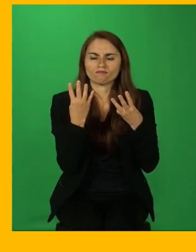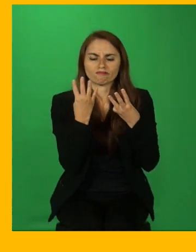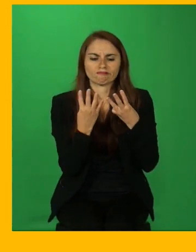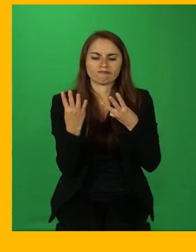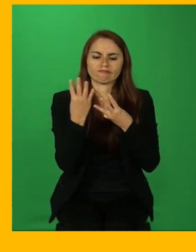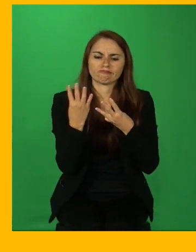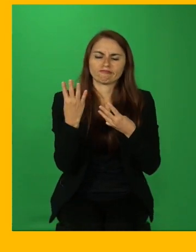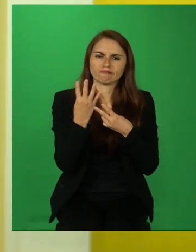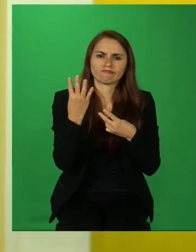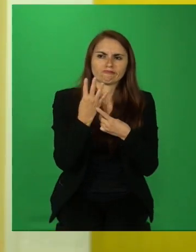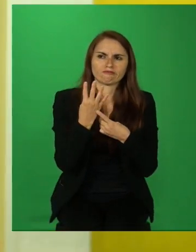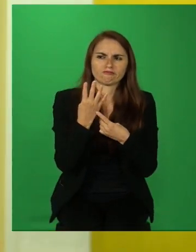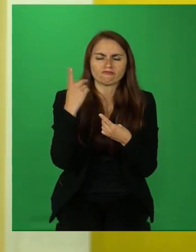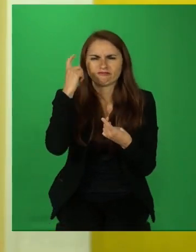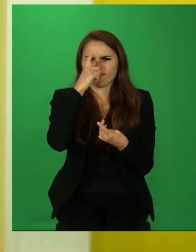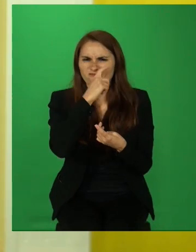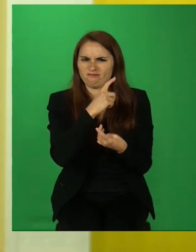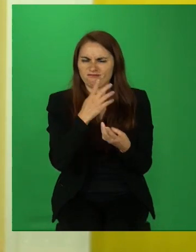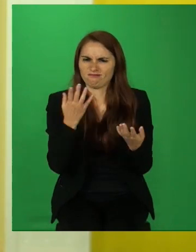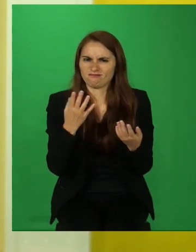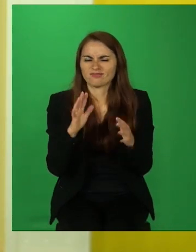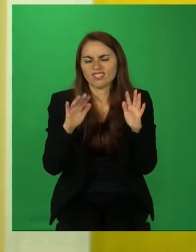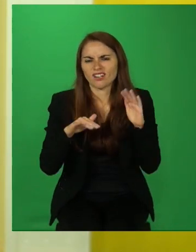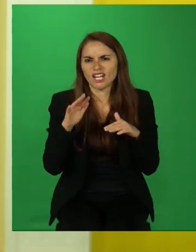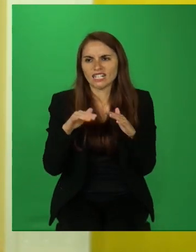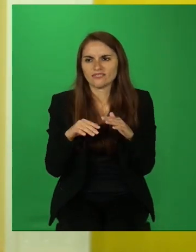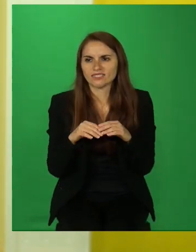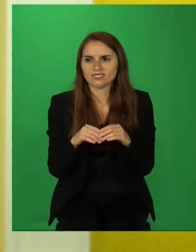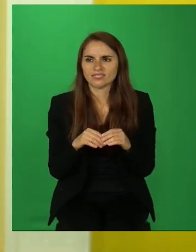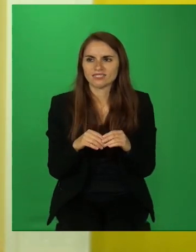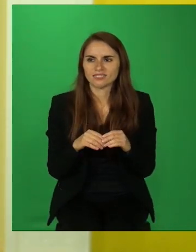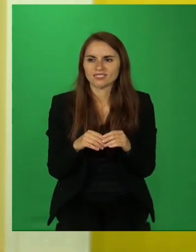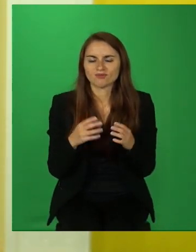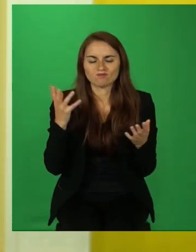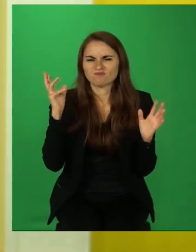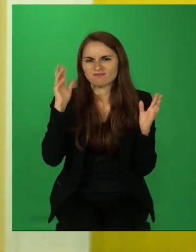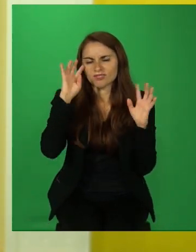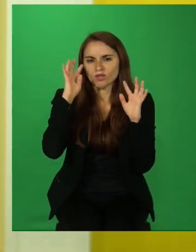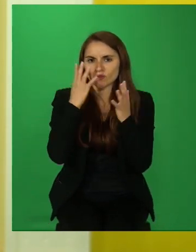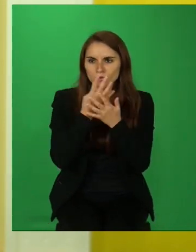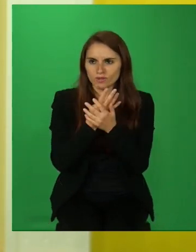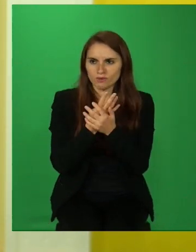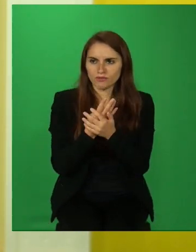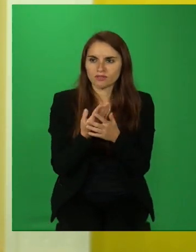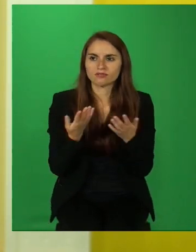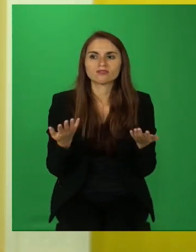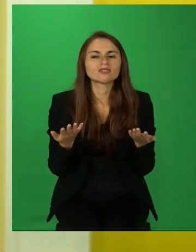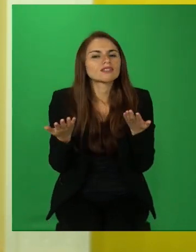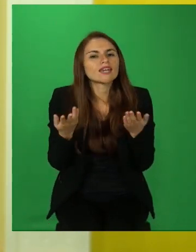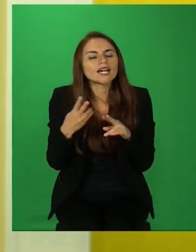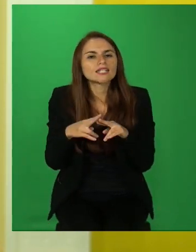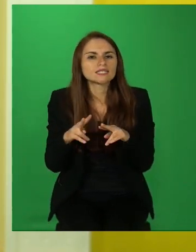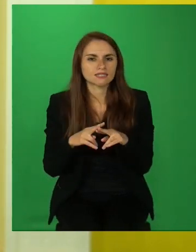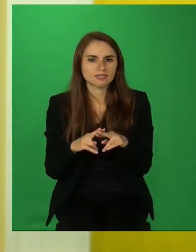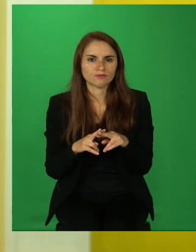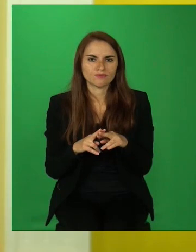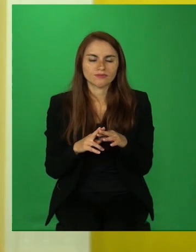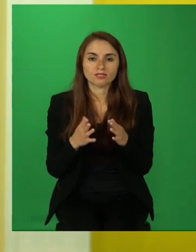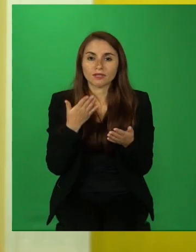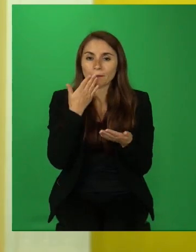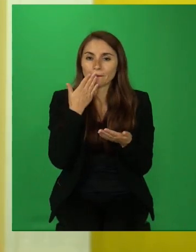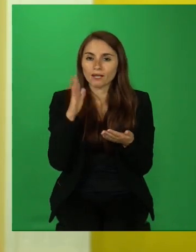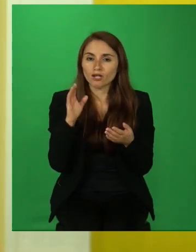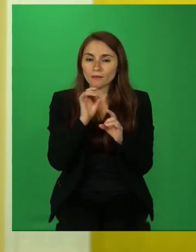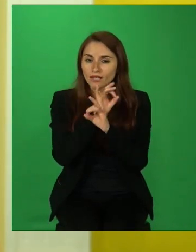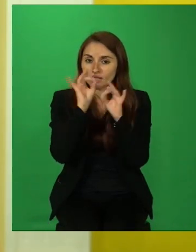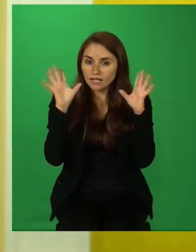voy a sumar el 3 cuesta no es cierto a veces como que no tuviese sentido eso para ti entonces para que tenga un sentido